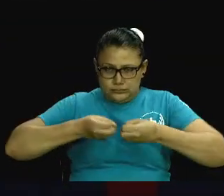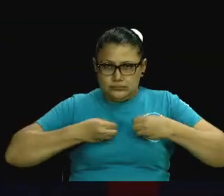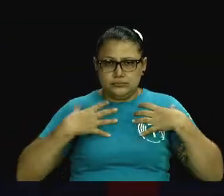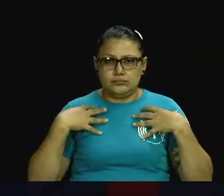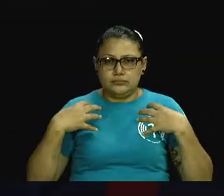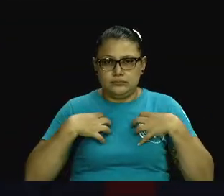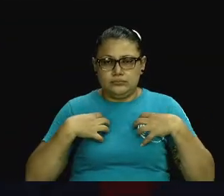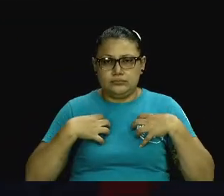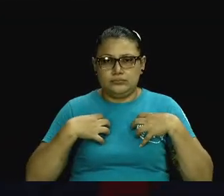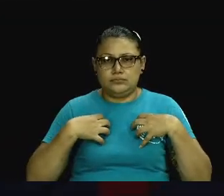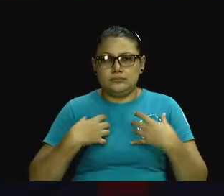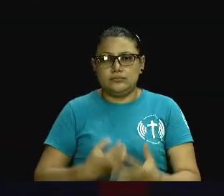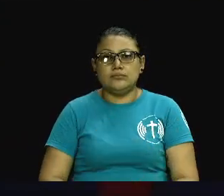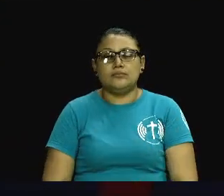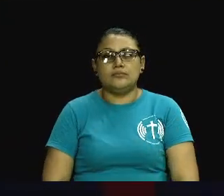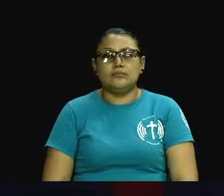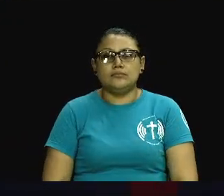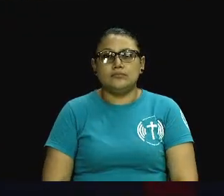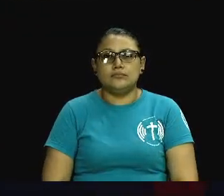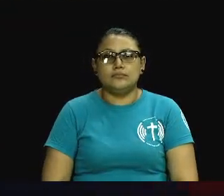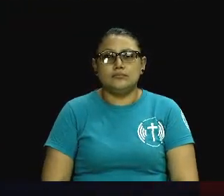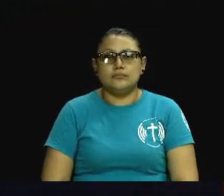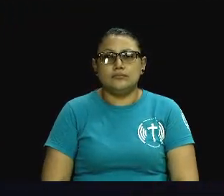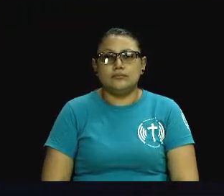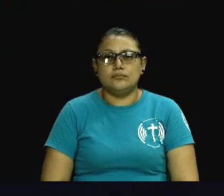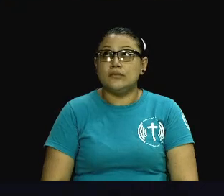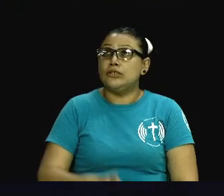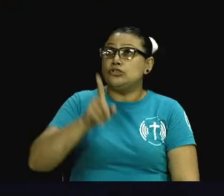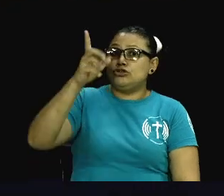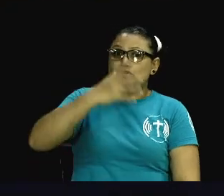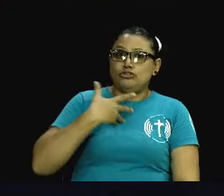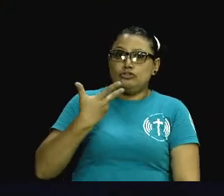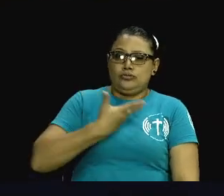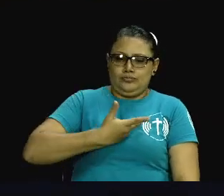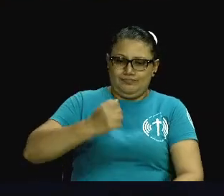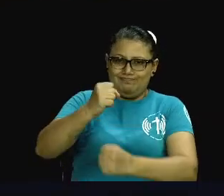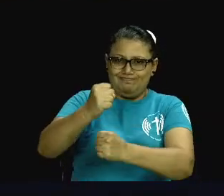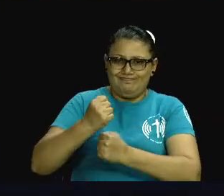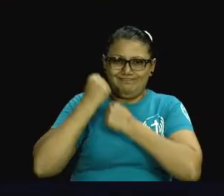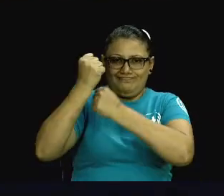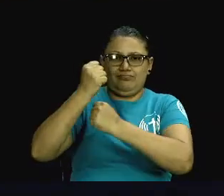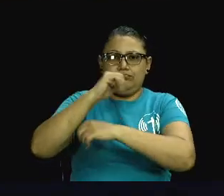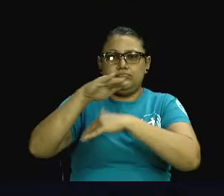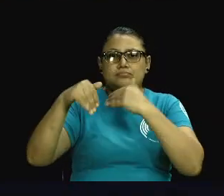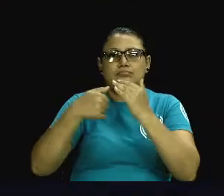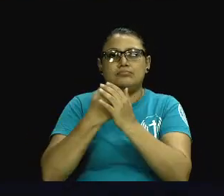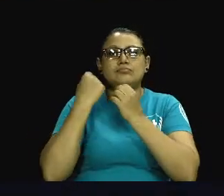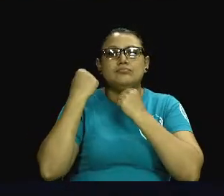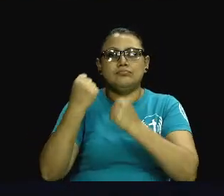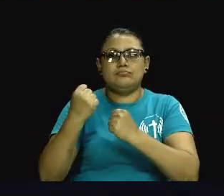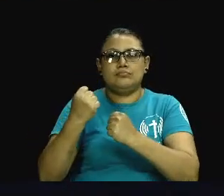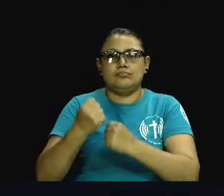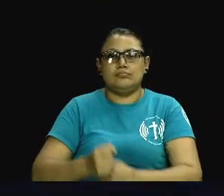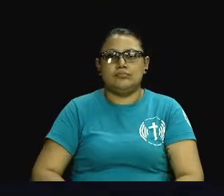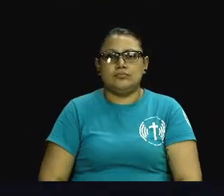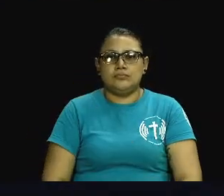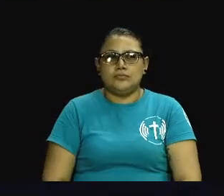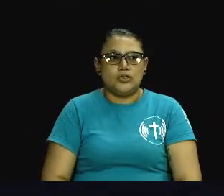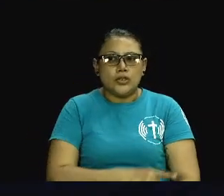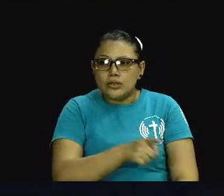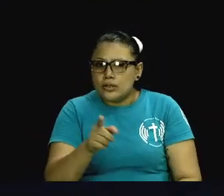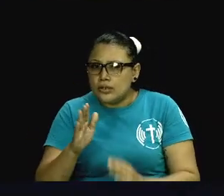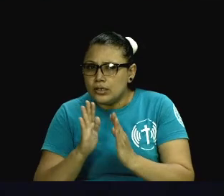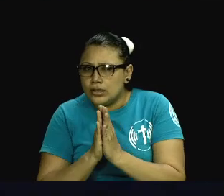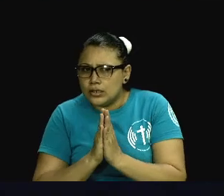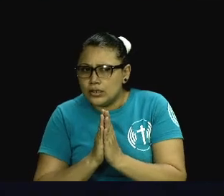el pueblo ya usted yo digo yo sé dios todo poderoso todo el mundo me va a decir amén qué triste han